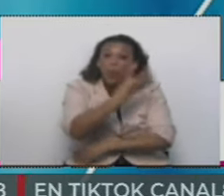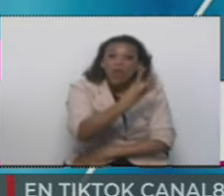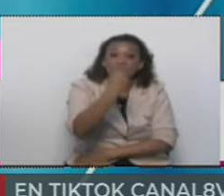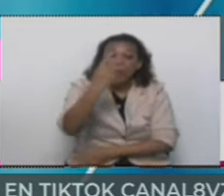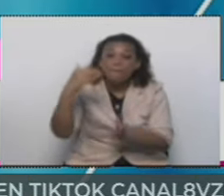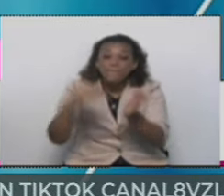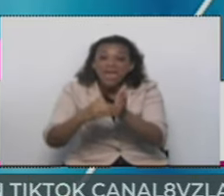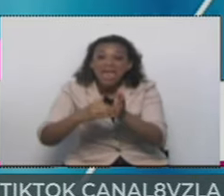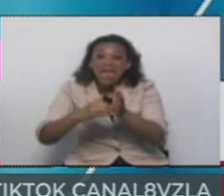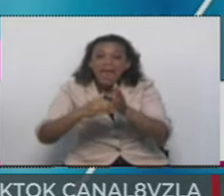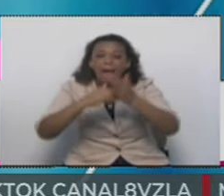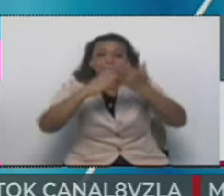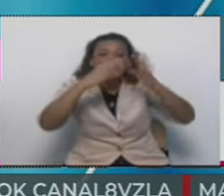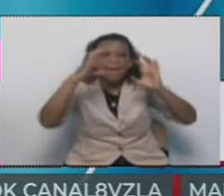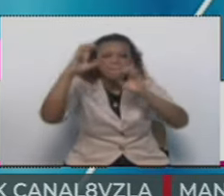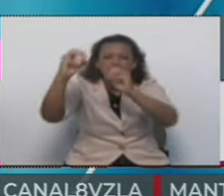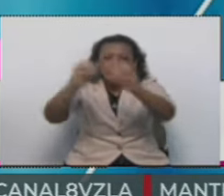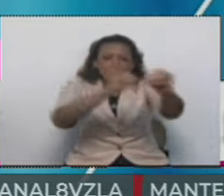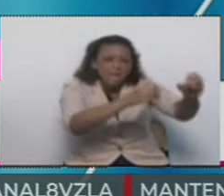41.000 panales